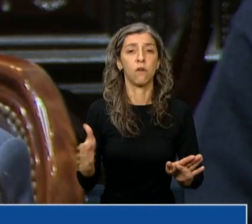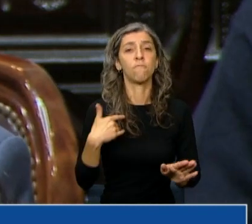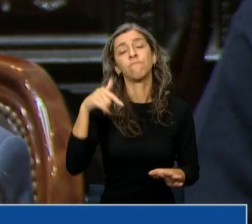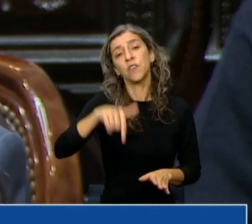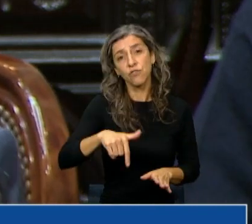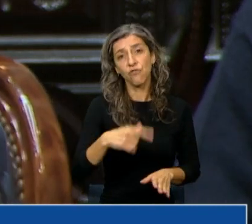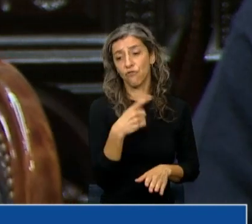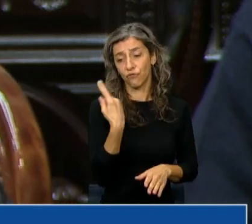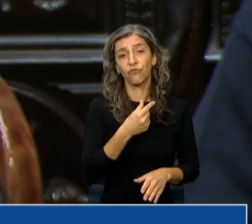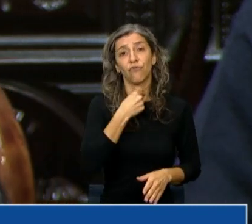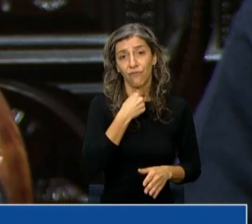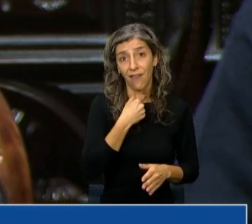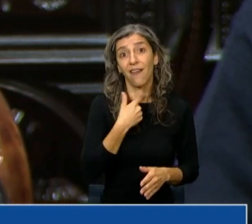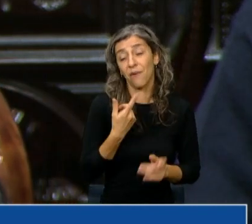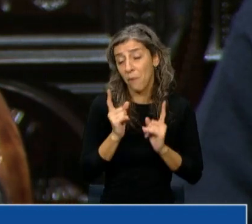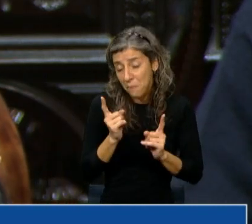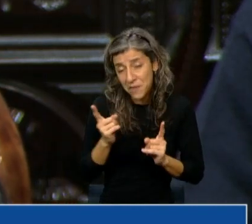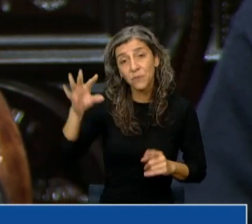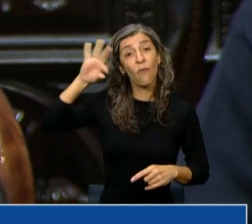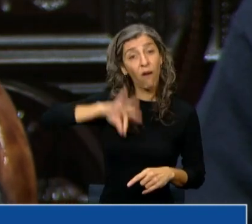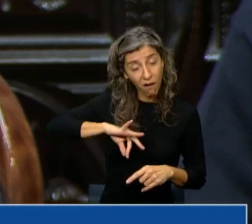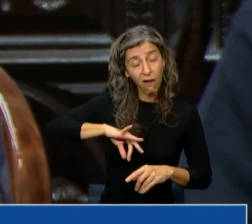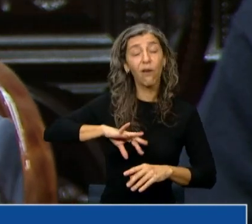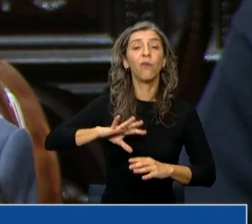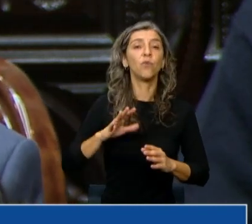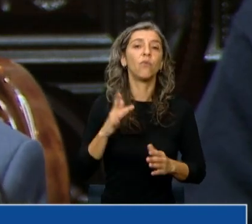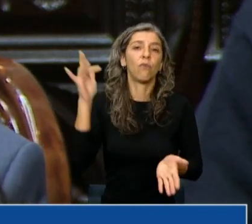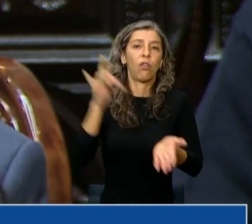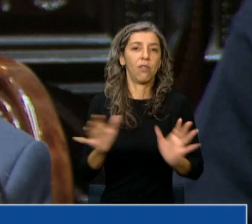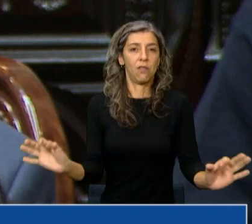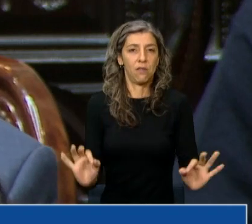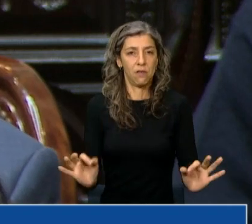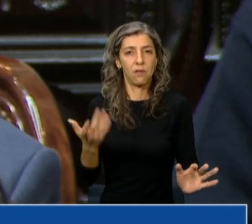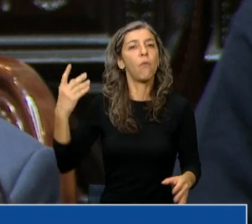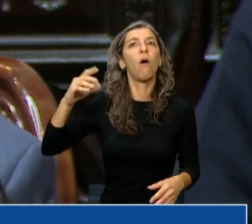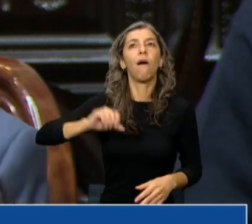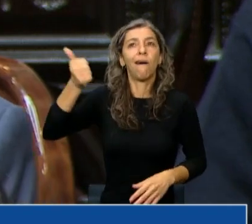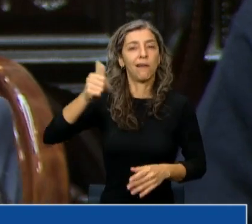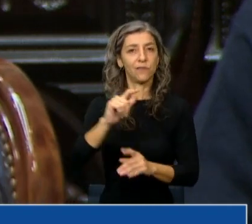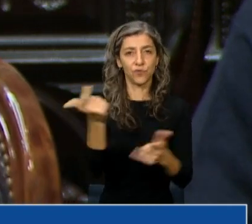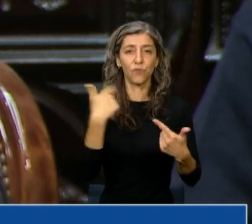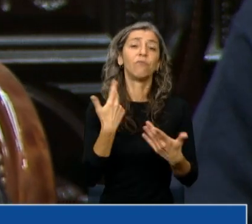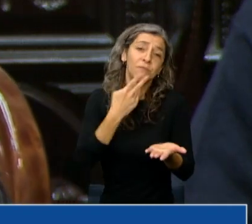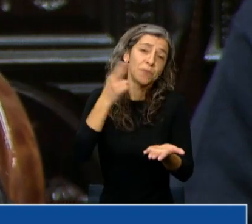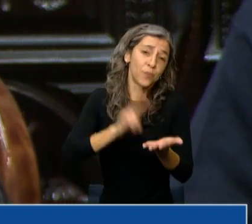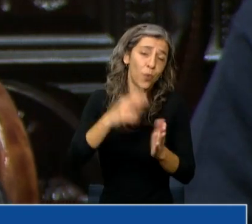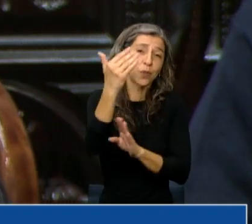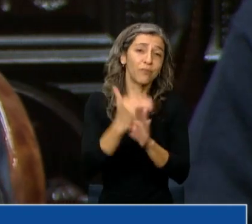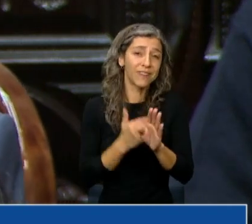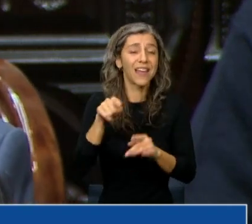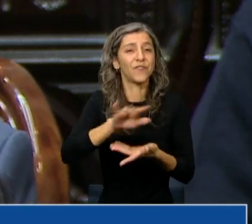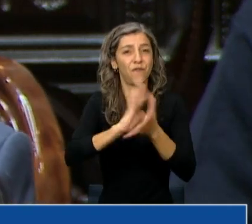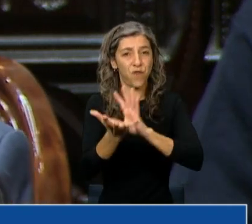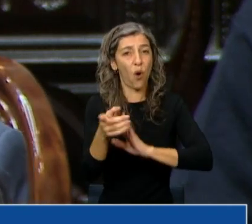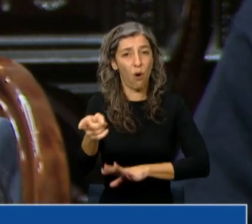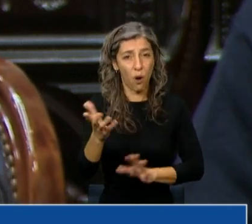eliminar la cuarta categoría. A esos decenas de miles de compañeros que están en la plaza y a los casi 1 millón